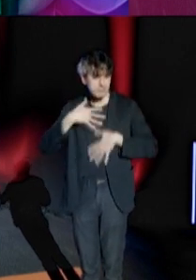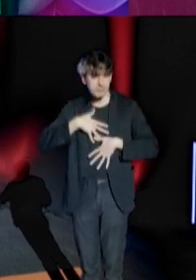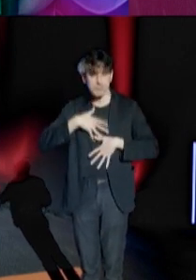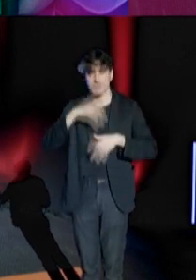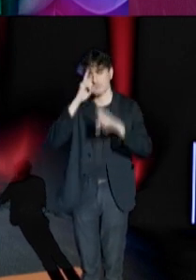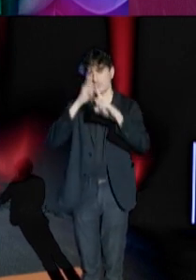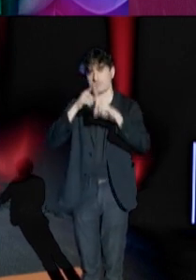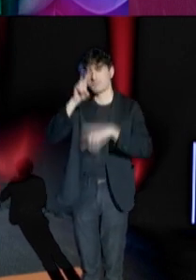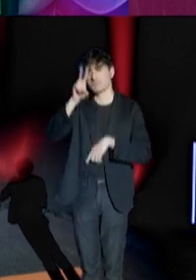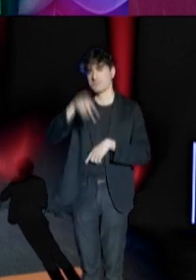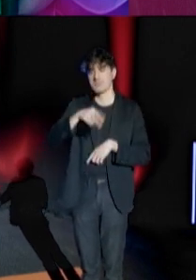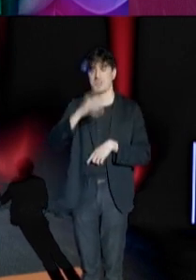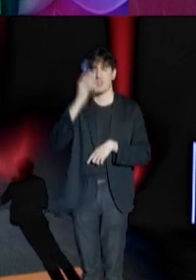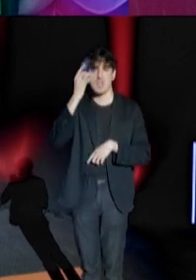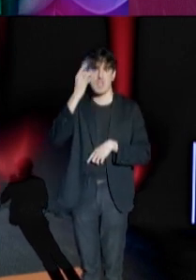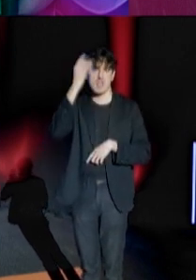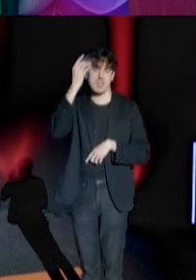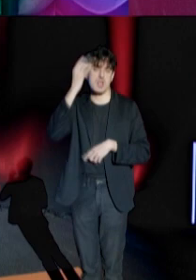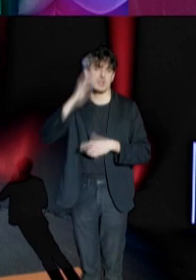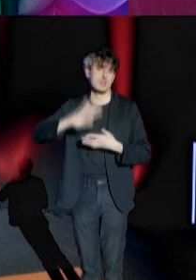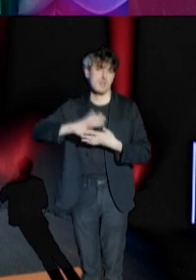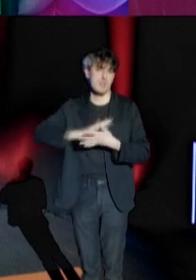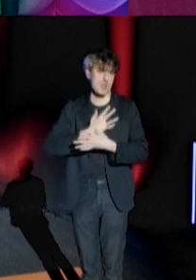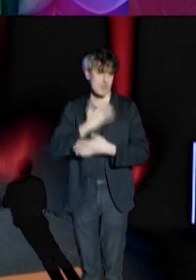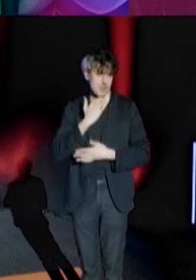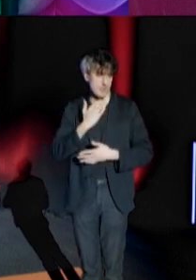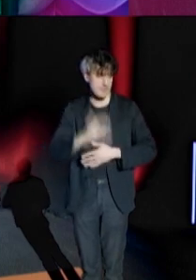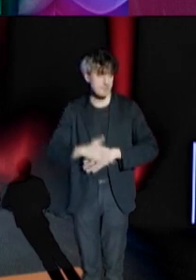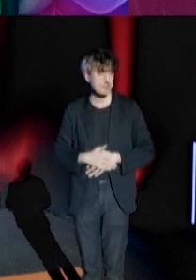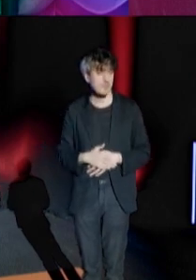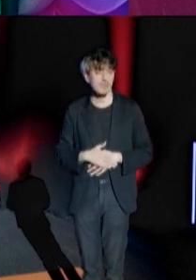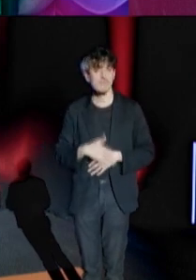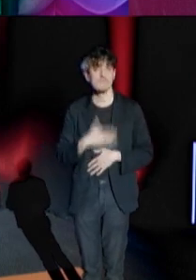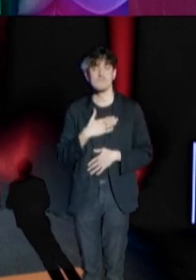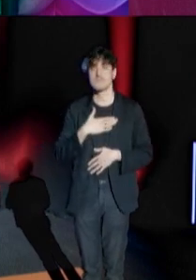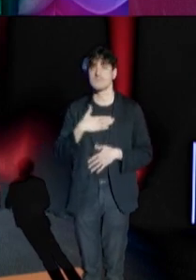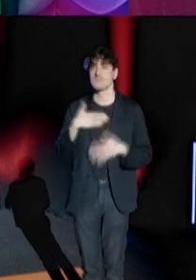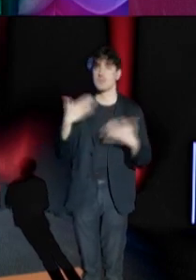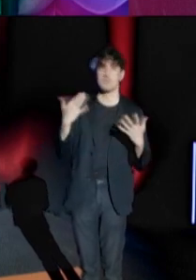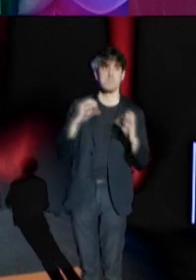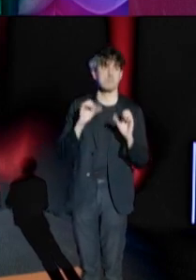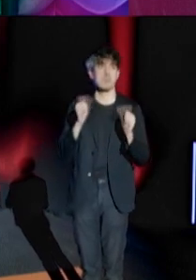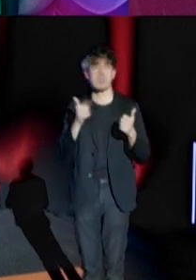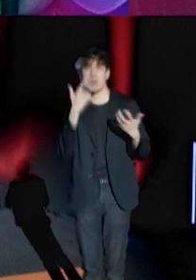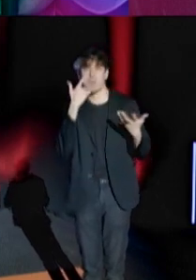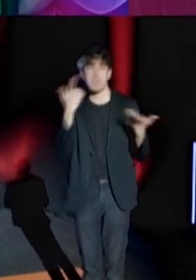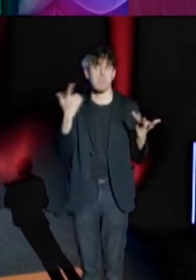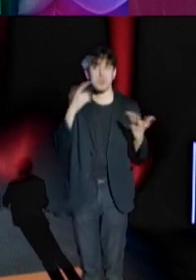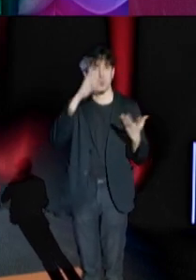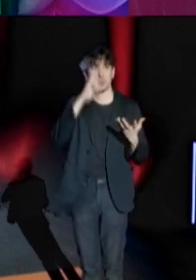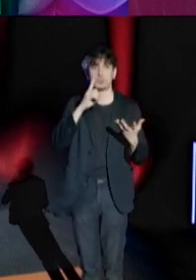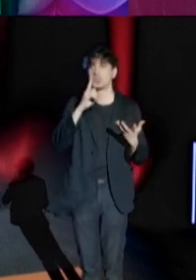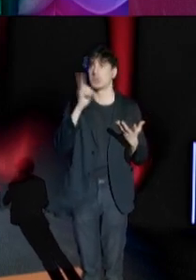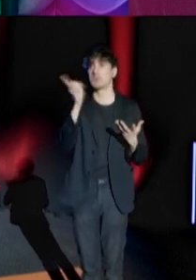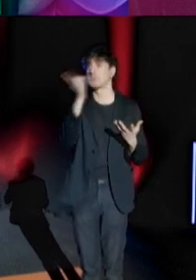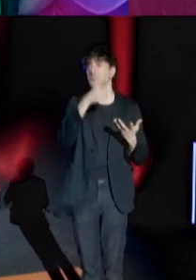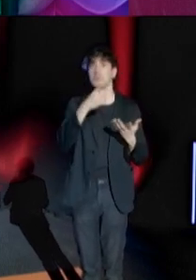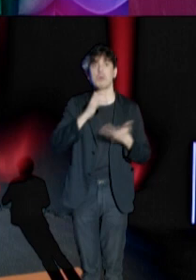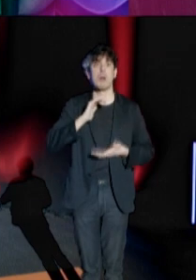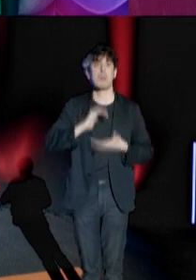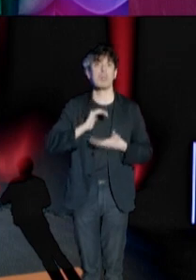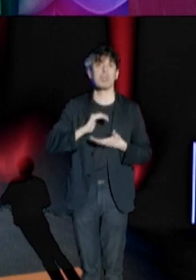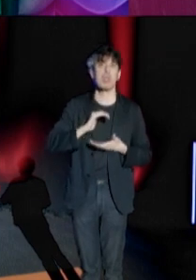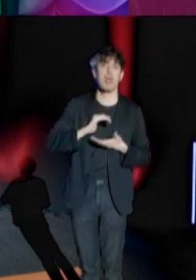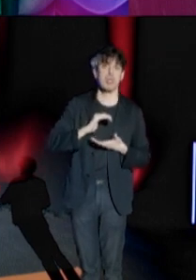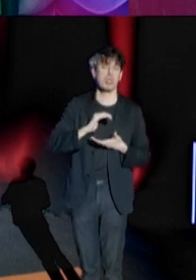os llevéis un par de ideas inspiradoras No a mí me gustaría romper el hielo si queréis y no sé cuántos de vosotros habéis visto lo que hemos sido capaces o lo